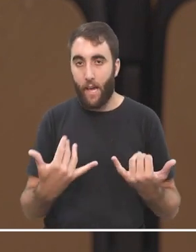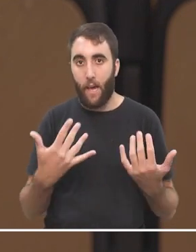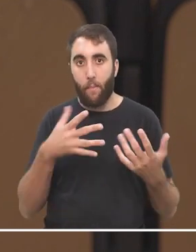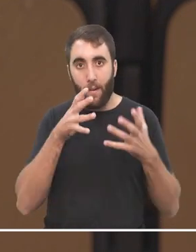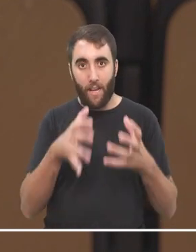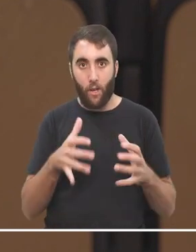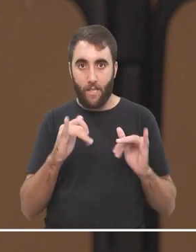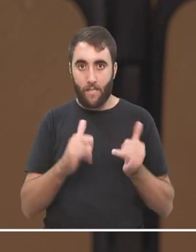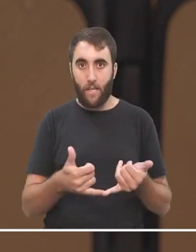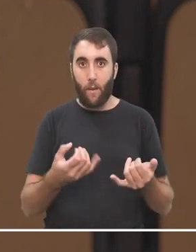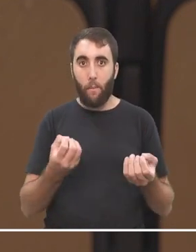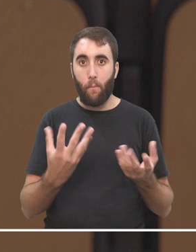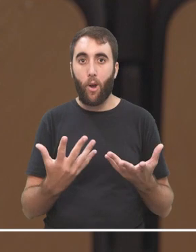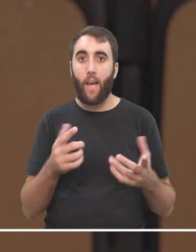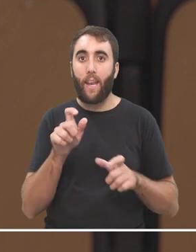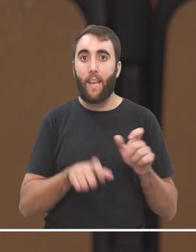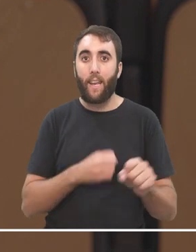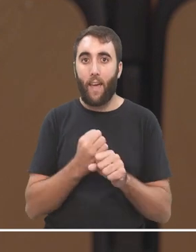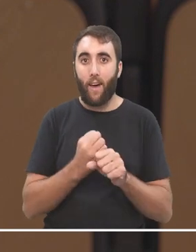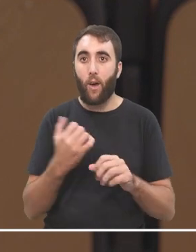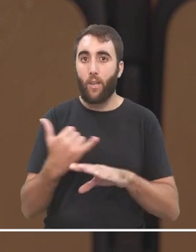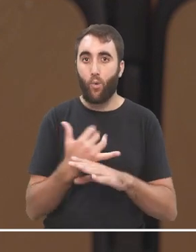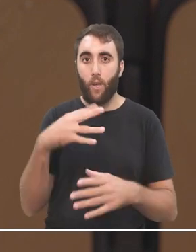extrema sobre los trabajadores de esas